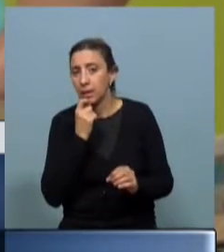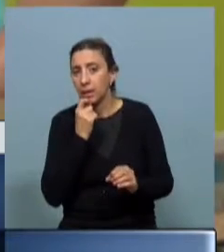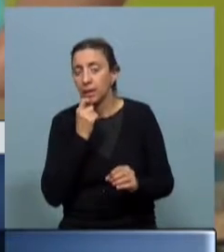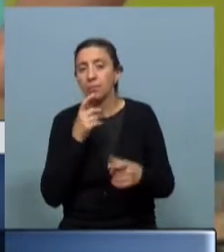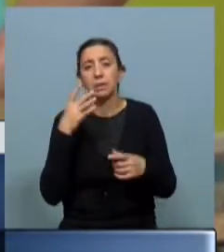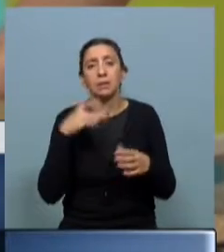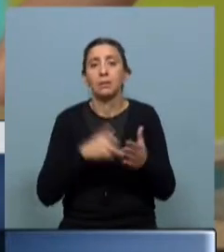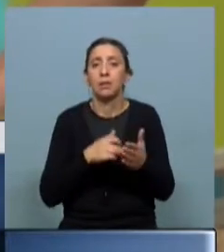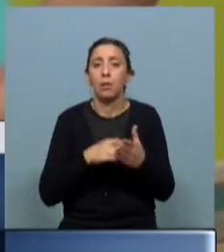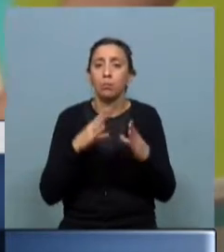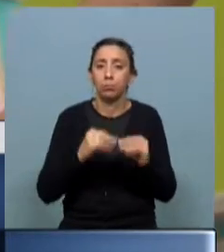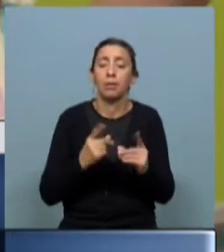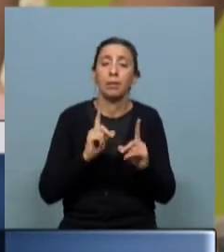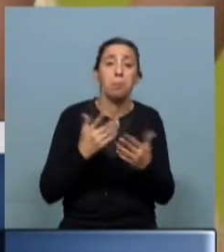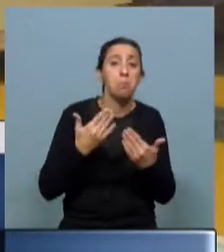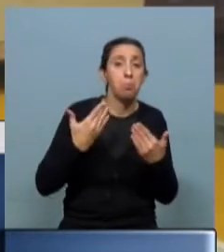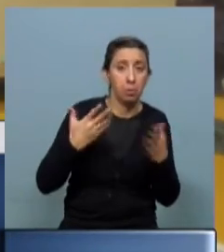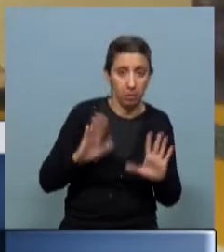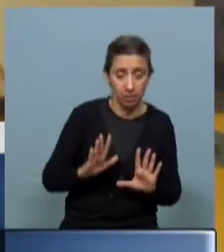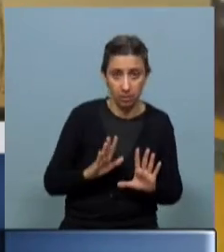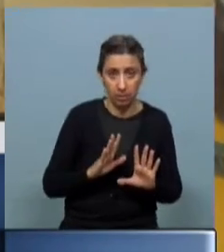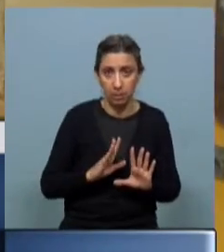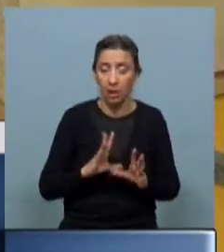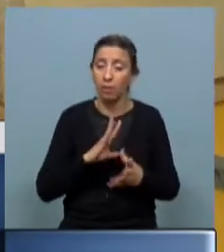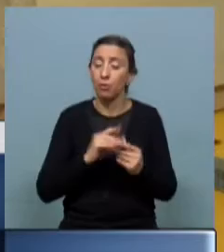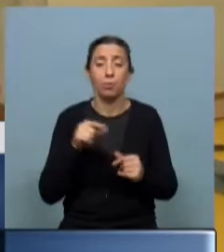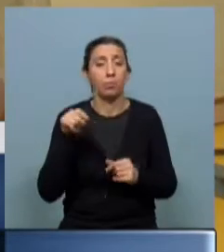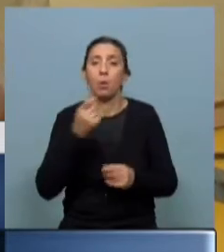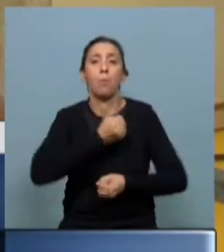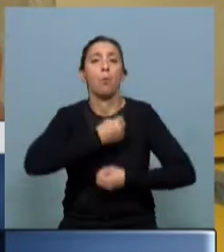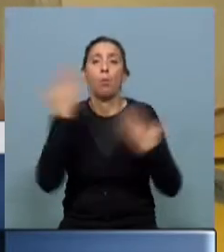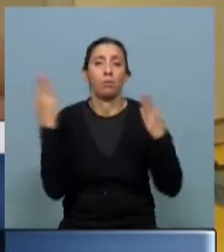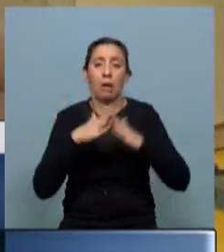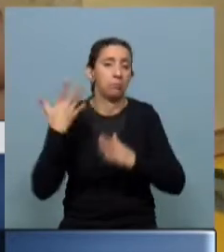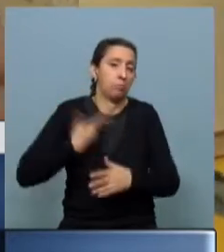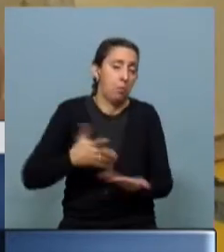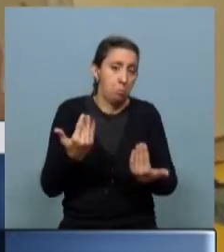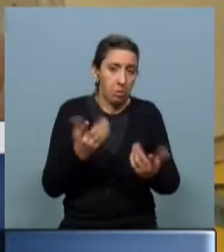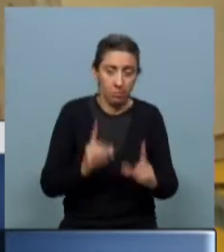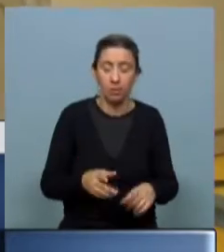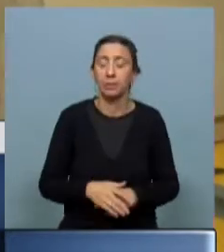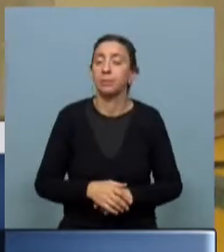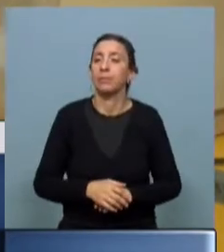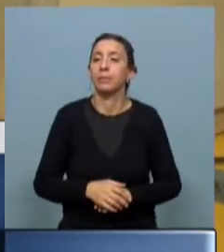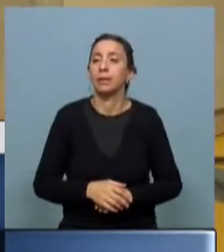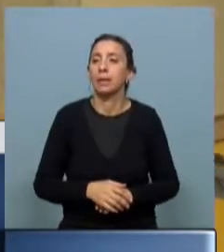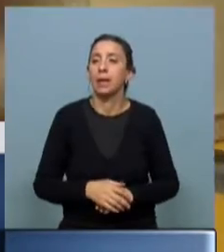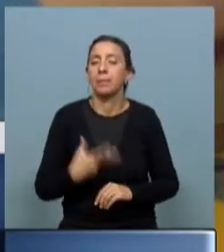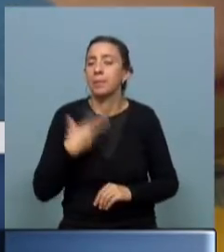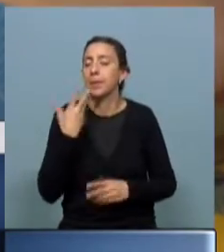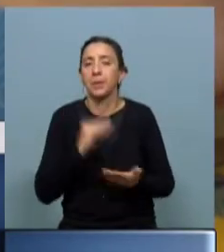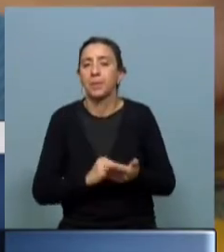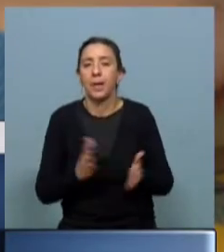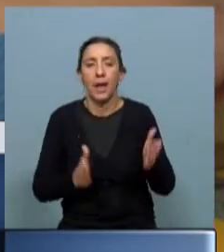del celular, también lo podría controlar manualmente como cualquier casa normal. Lo que más me fascina de